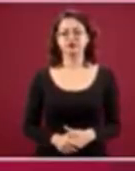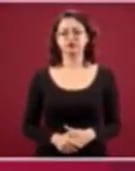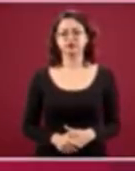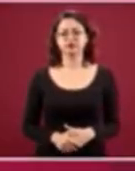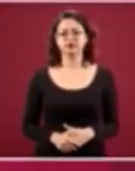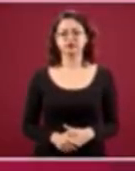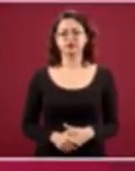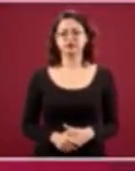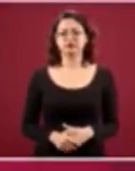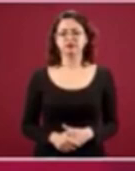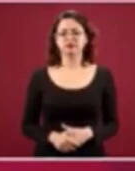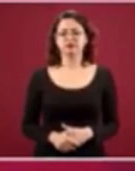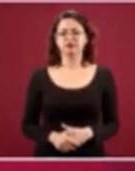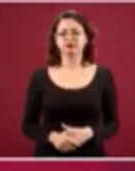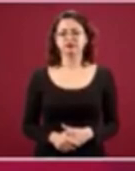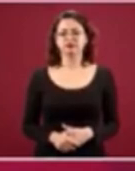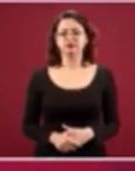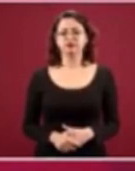Las primeras